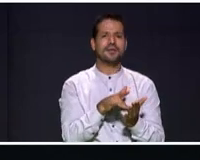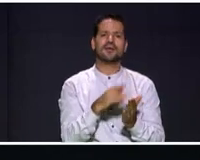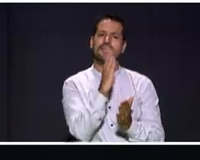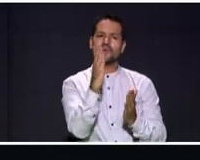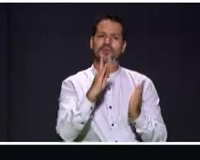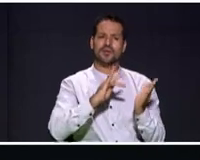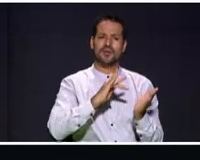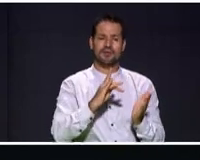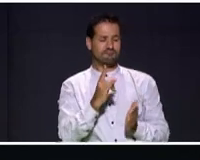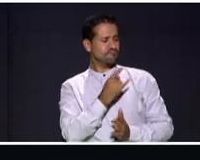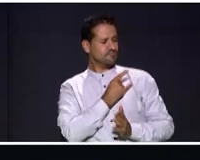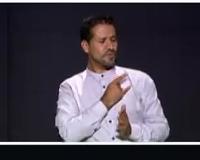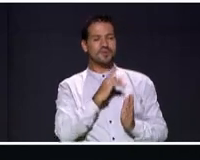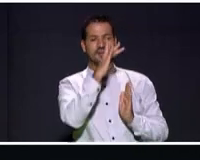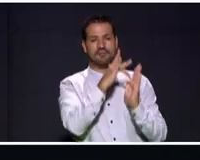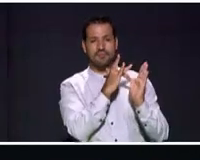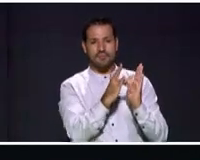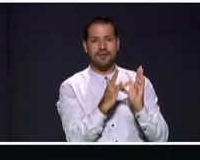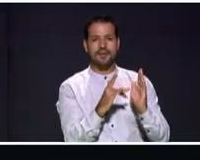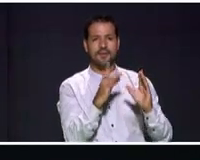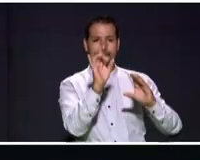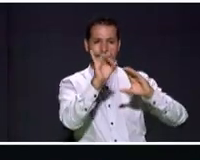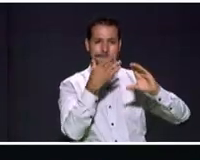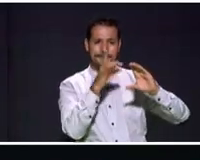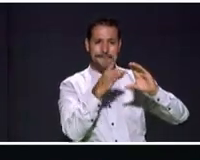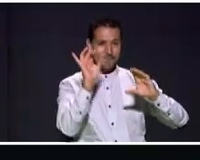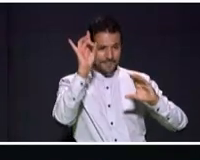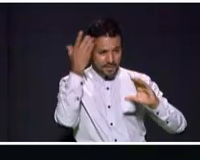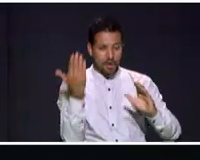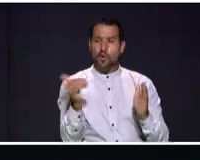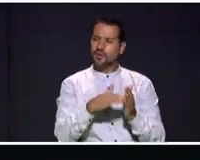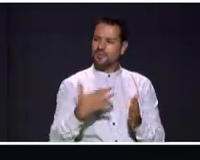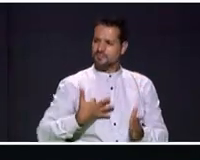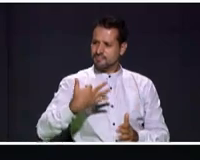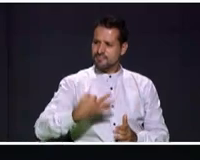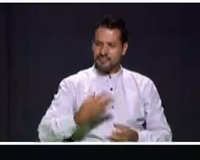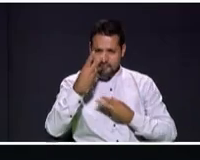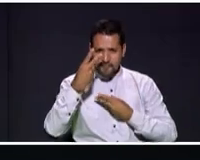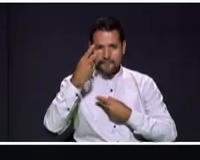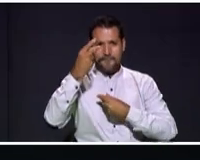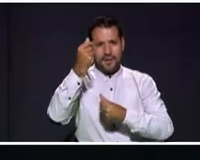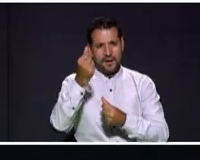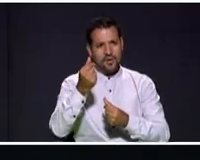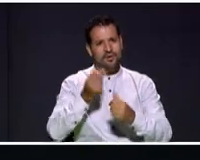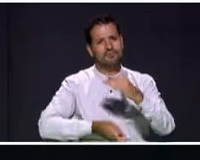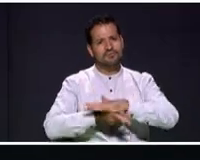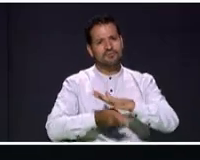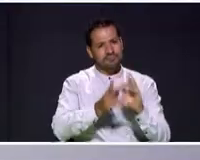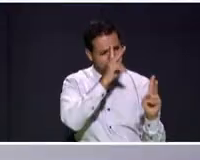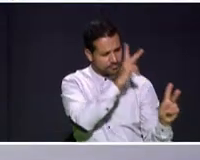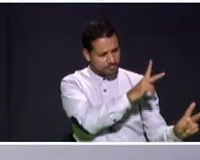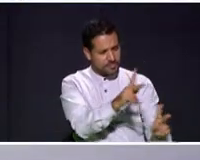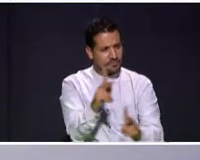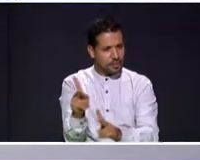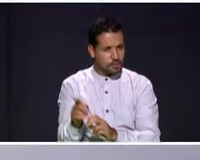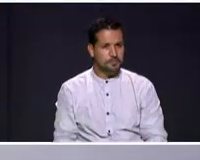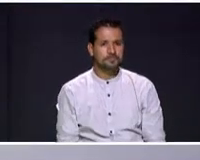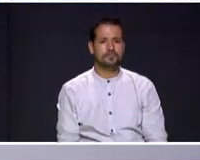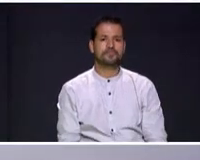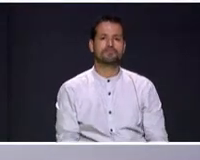términos de educación vamos a recuperar la urbanidad de carreño los deberes del ser humano para con el semejante gracias candidato